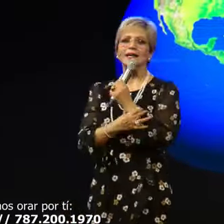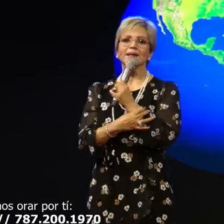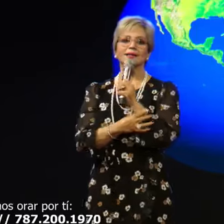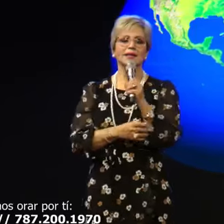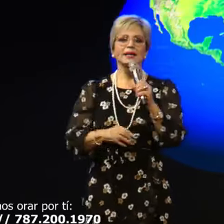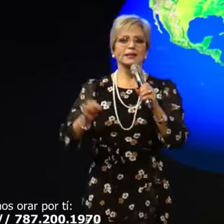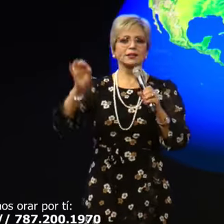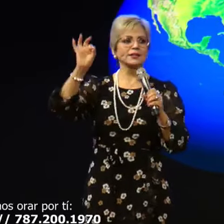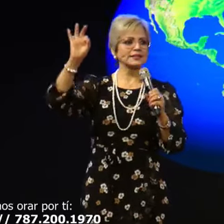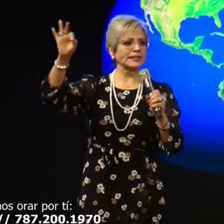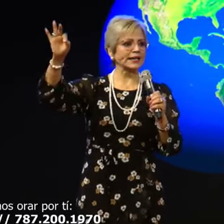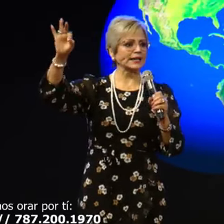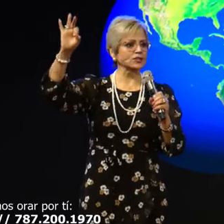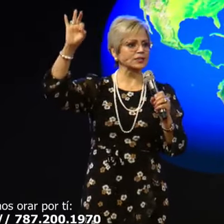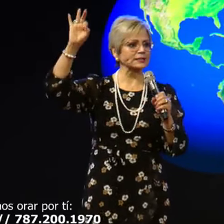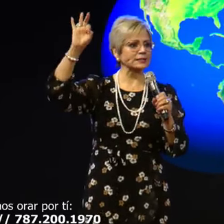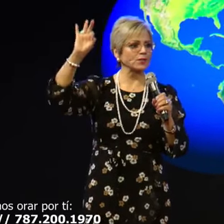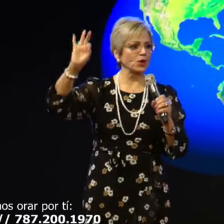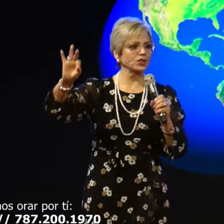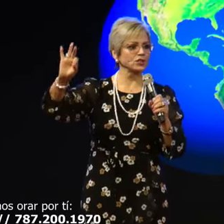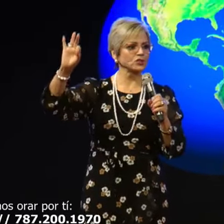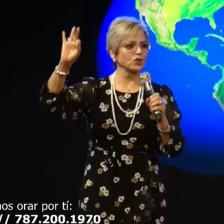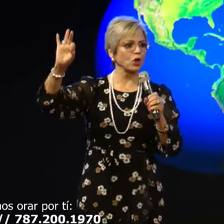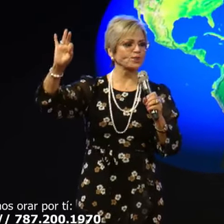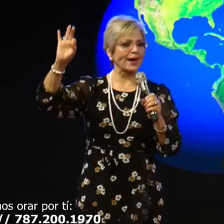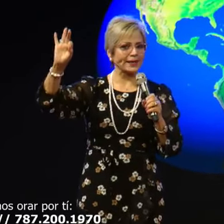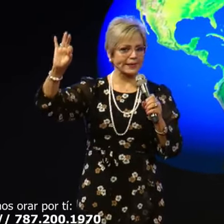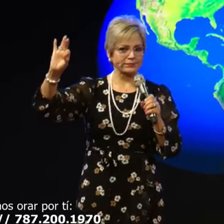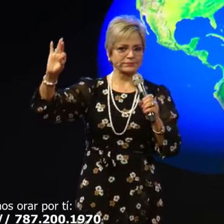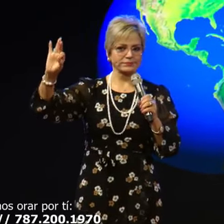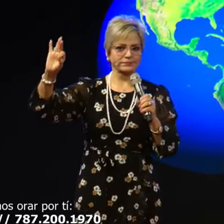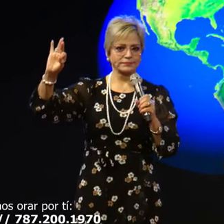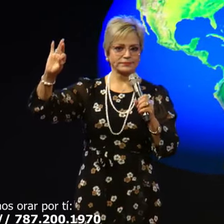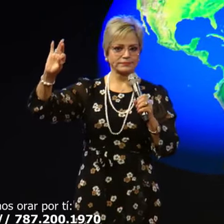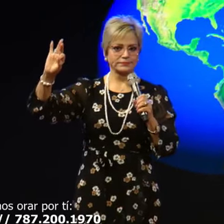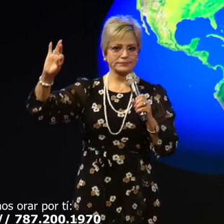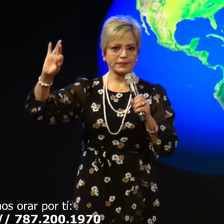los que están quebrantados. Quiero decirle que los testimonios no paran.